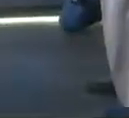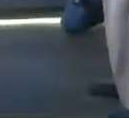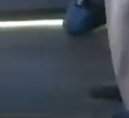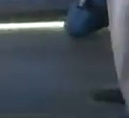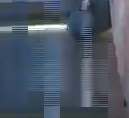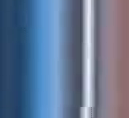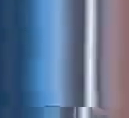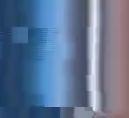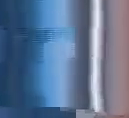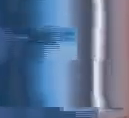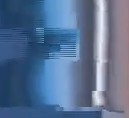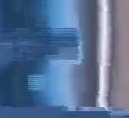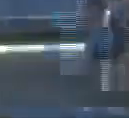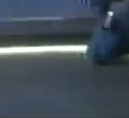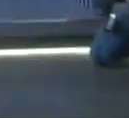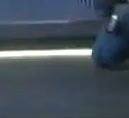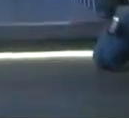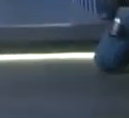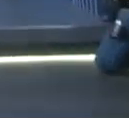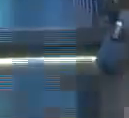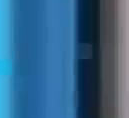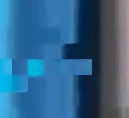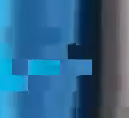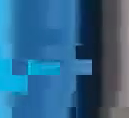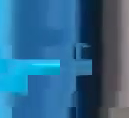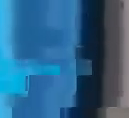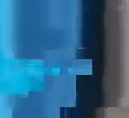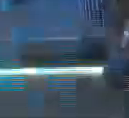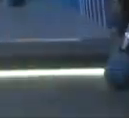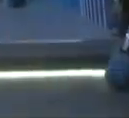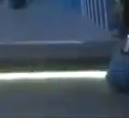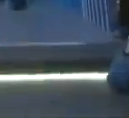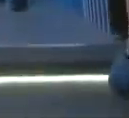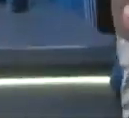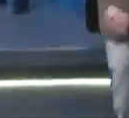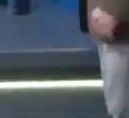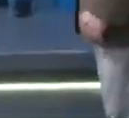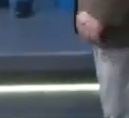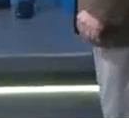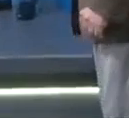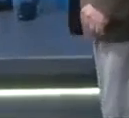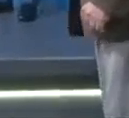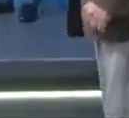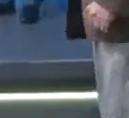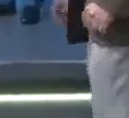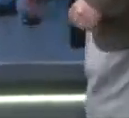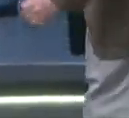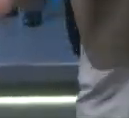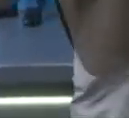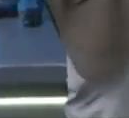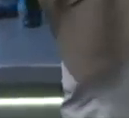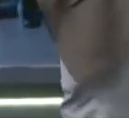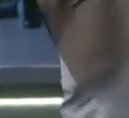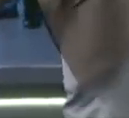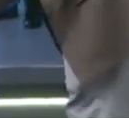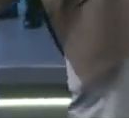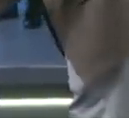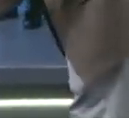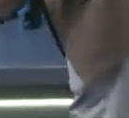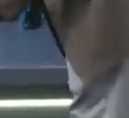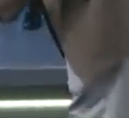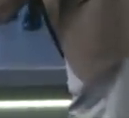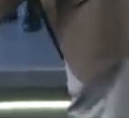Qué bueno conocerte, vale. Me alegra mucho que vayas bien. Y cada día que pase vas a estar mejor. Cada vez